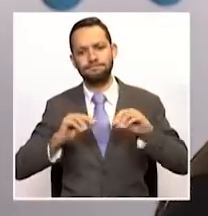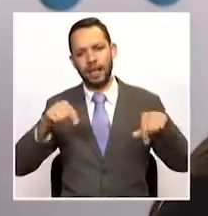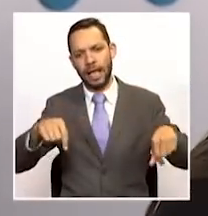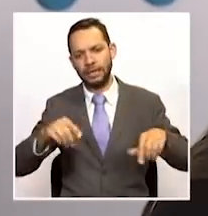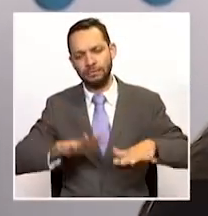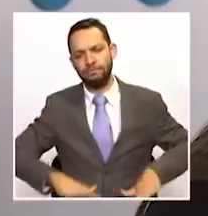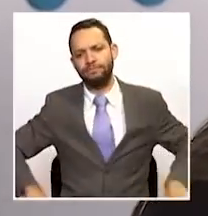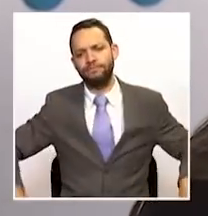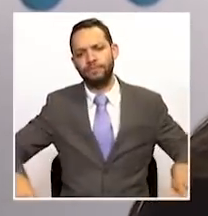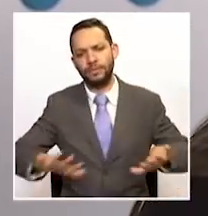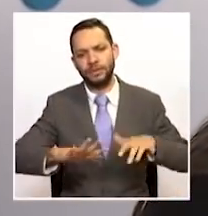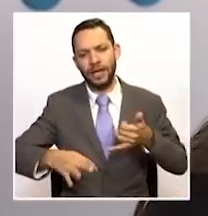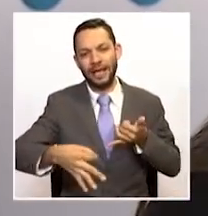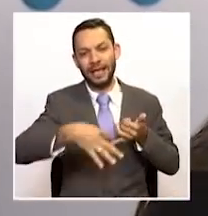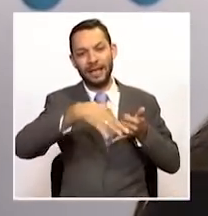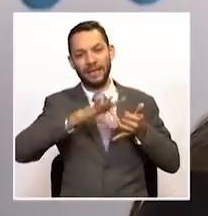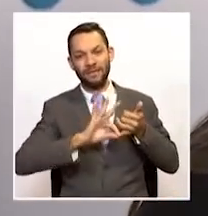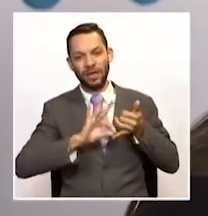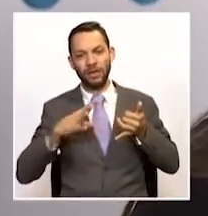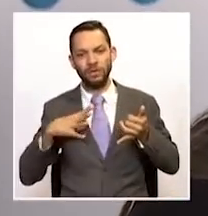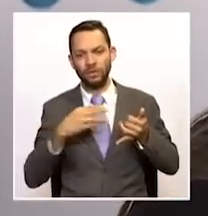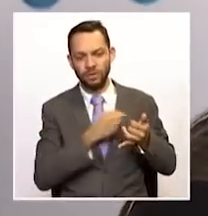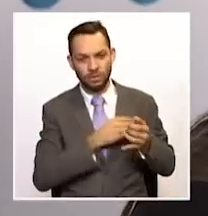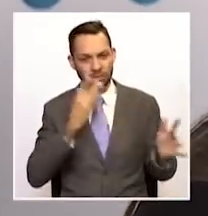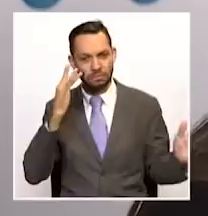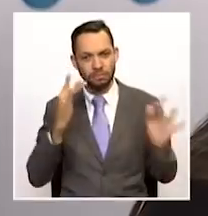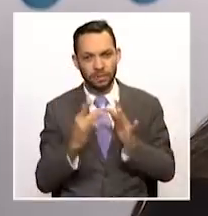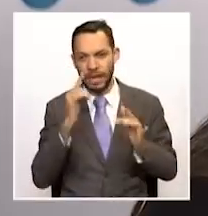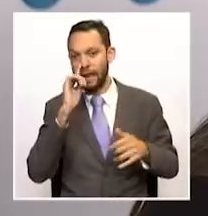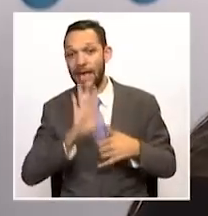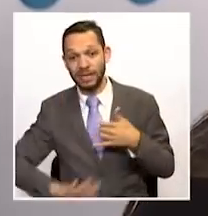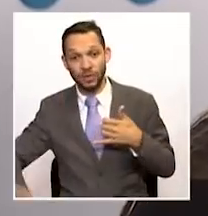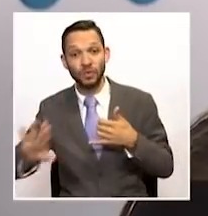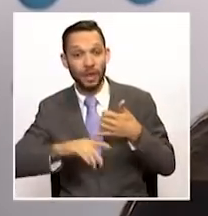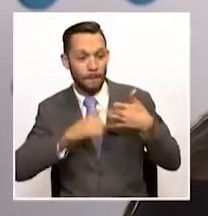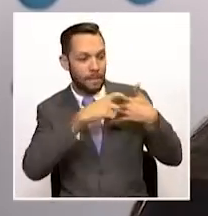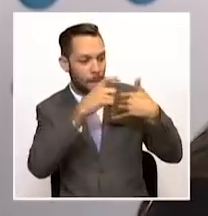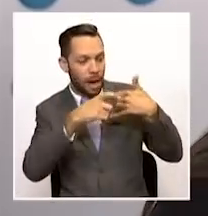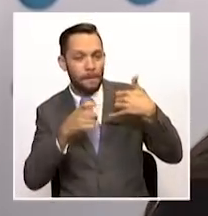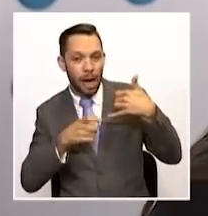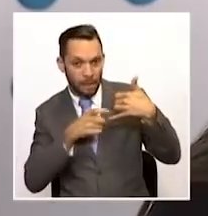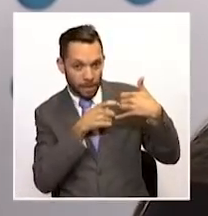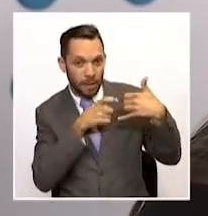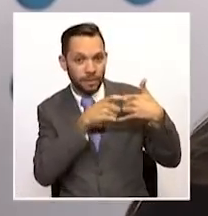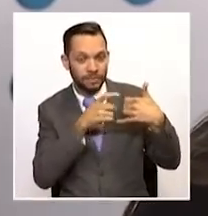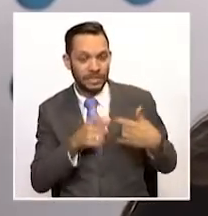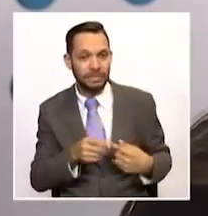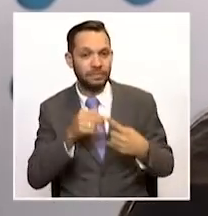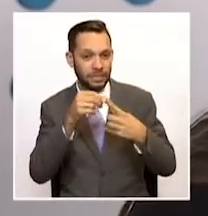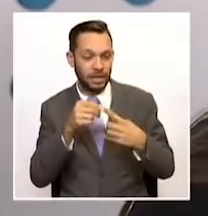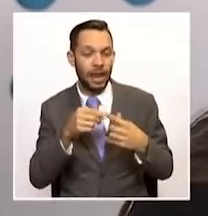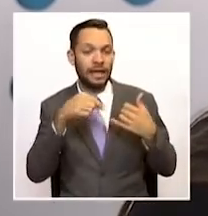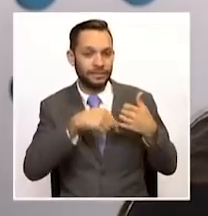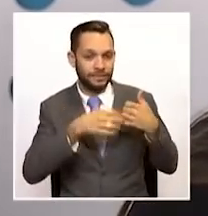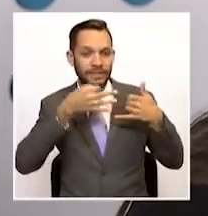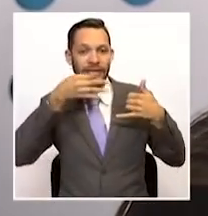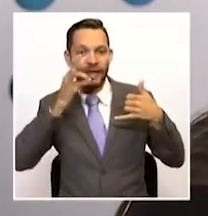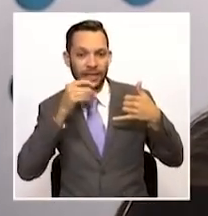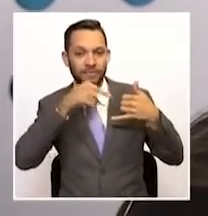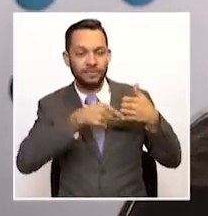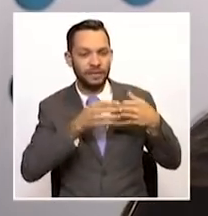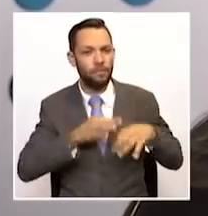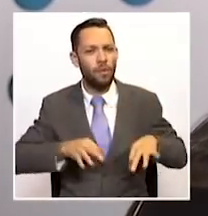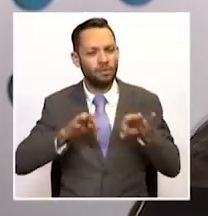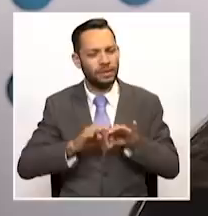porque las asociaciones que he va azul también es a nivel nacional pero queríamos pues como hacer un pare acá en manizales